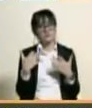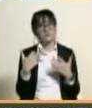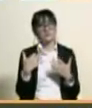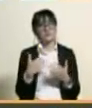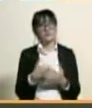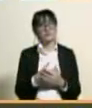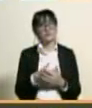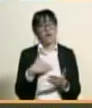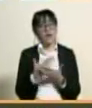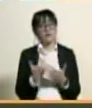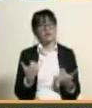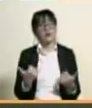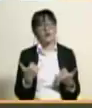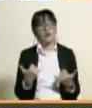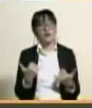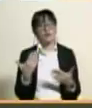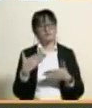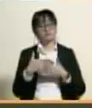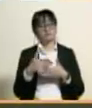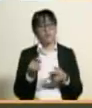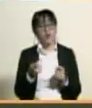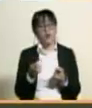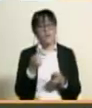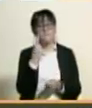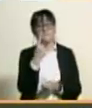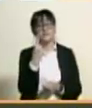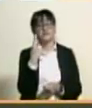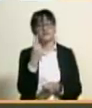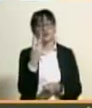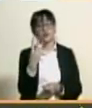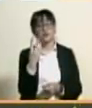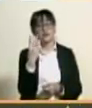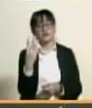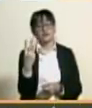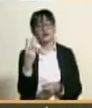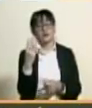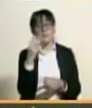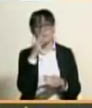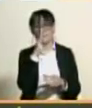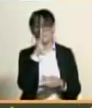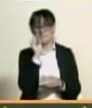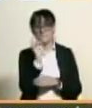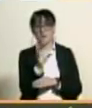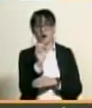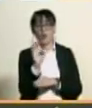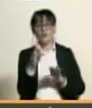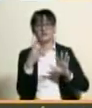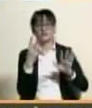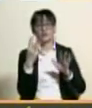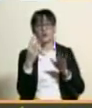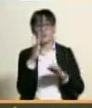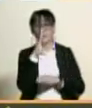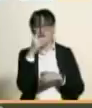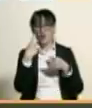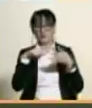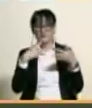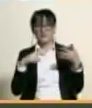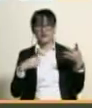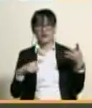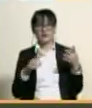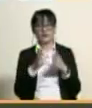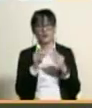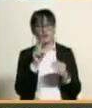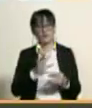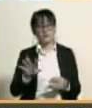comunicación que hasta el momento han sido bloqueadas 1.133 cuentas bancarias en 19 instituciones financieras del